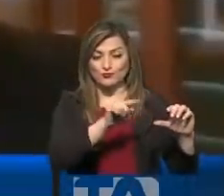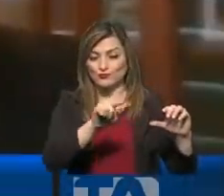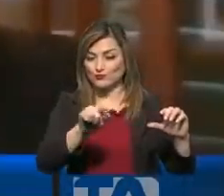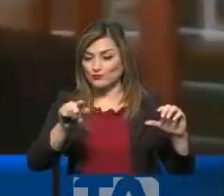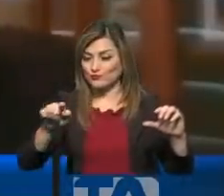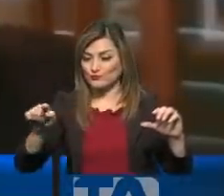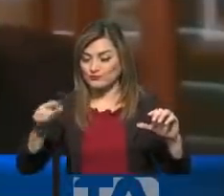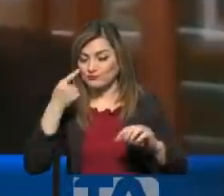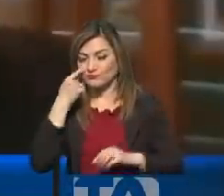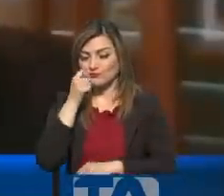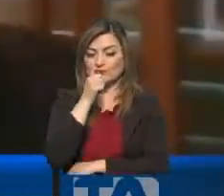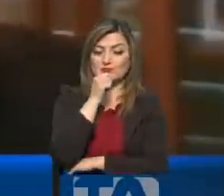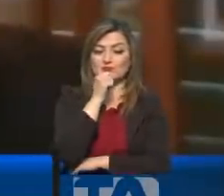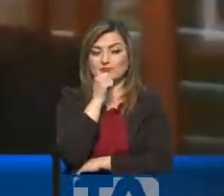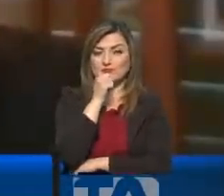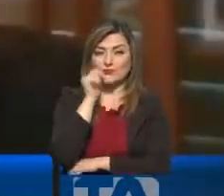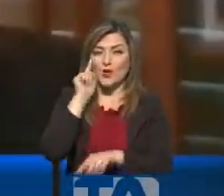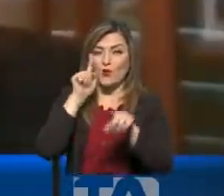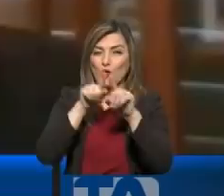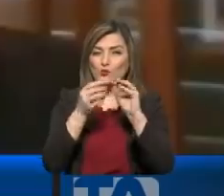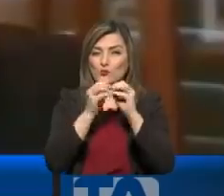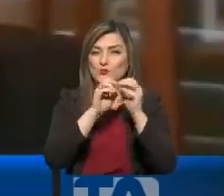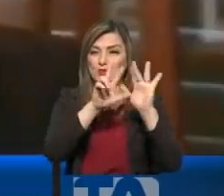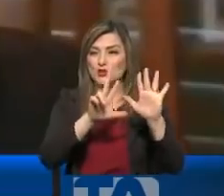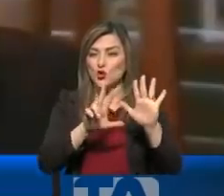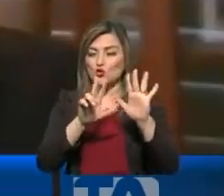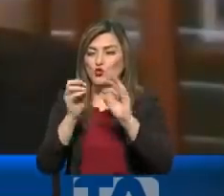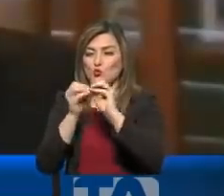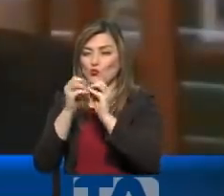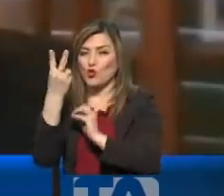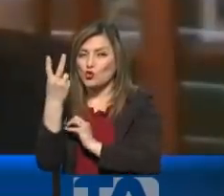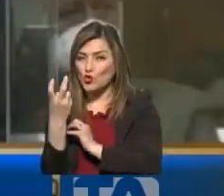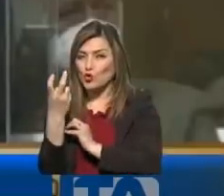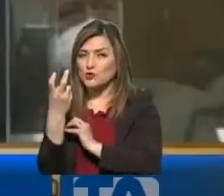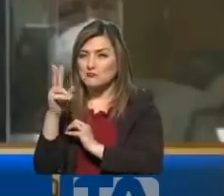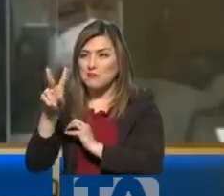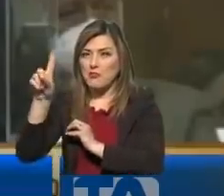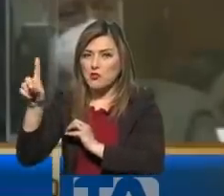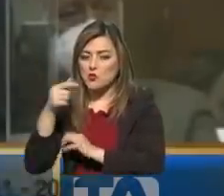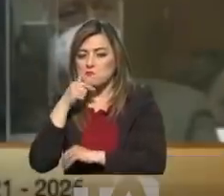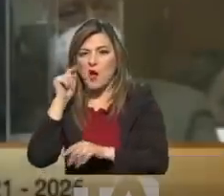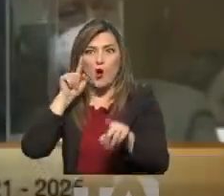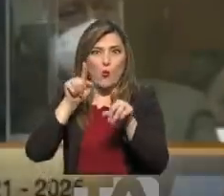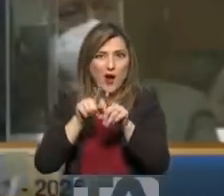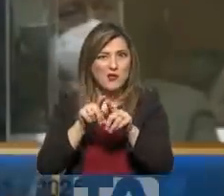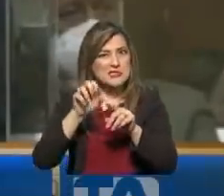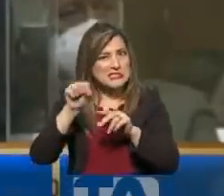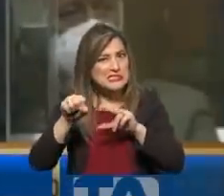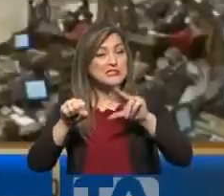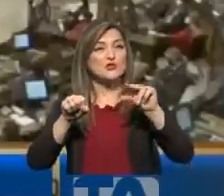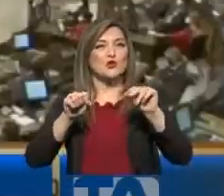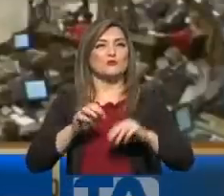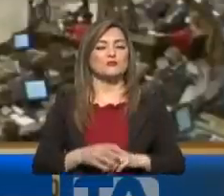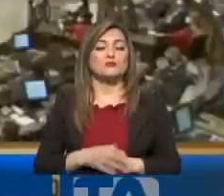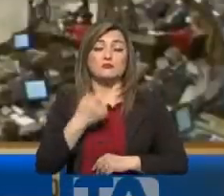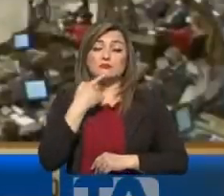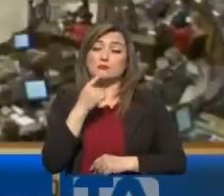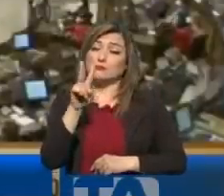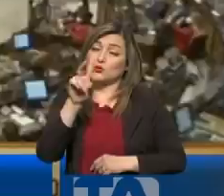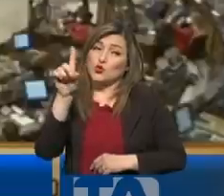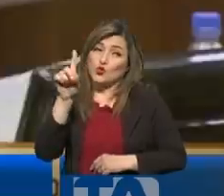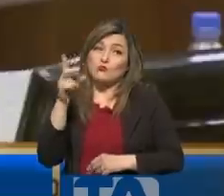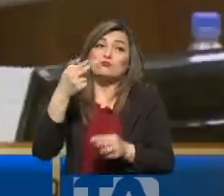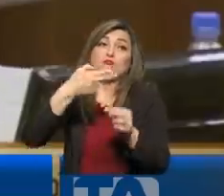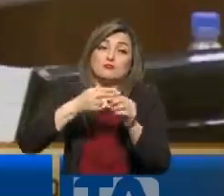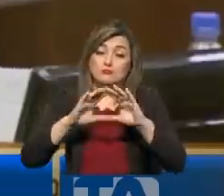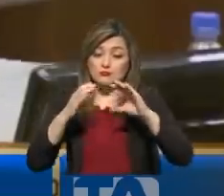la profundidad del acuerdo entre Pachacuti y Creo y la izquierda democrática, ¿sí? Sostiene que Creo debería tener presencia y la presidencia de la